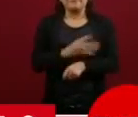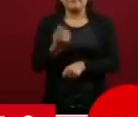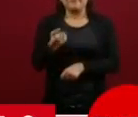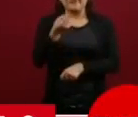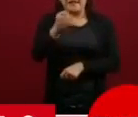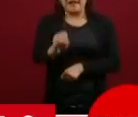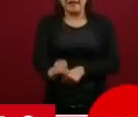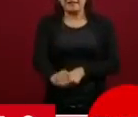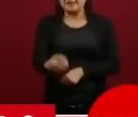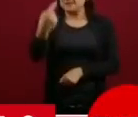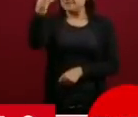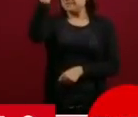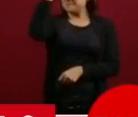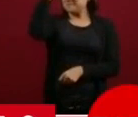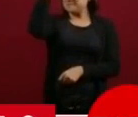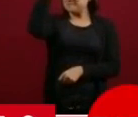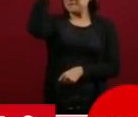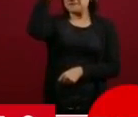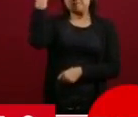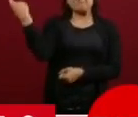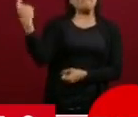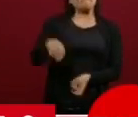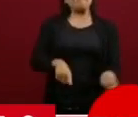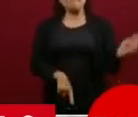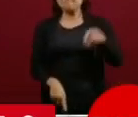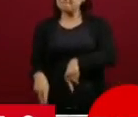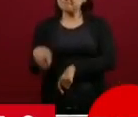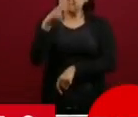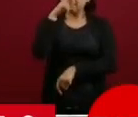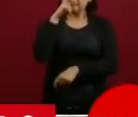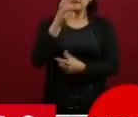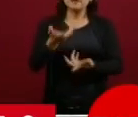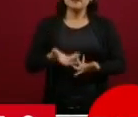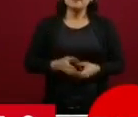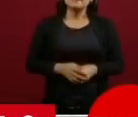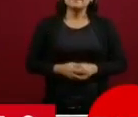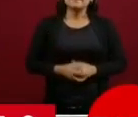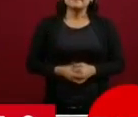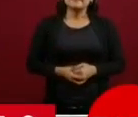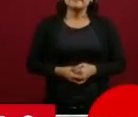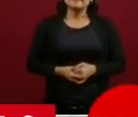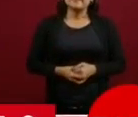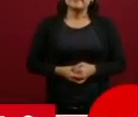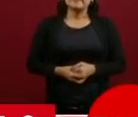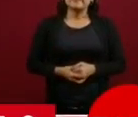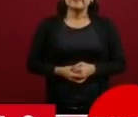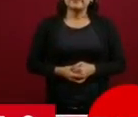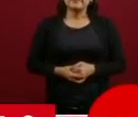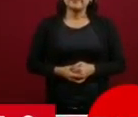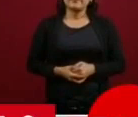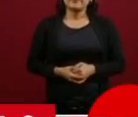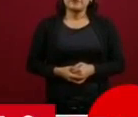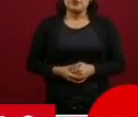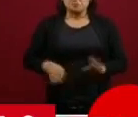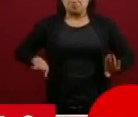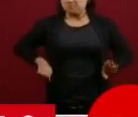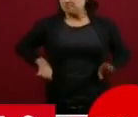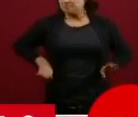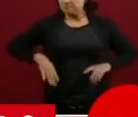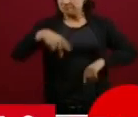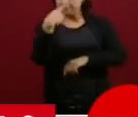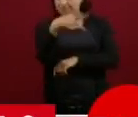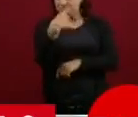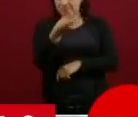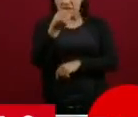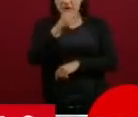corrupción, lo va a denunciar en su conferencia. Sin embargo, pidió no precipitarse y esperar a que el gobierno de la Ciudad de México,